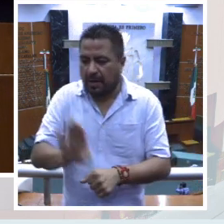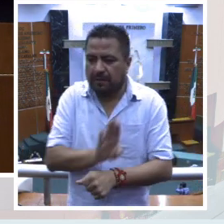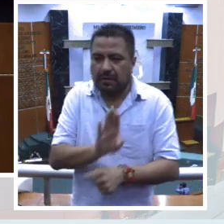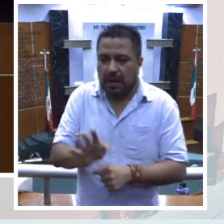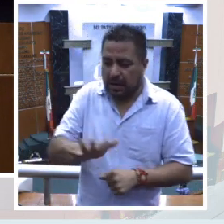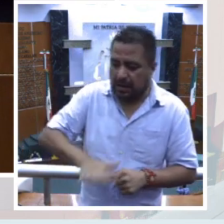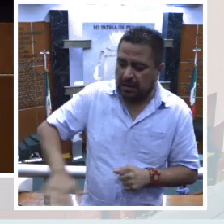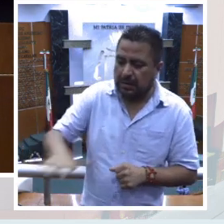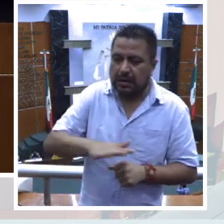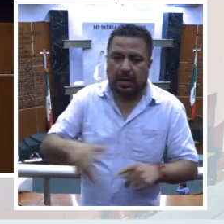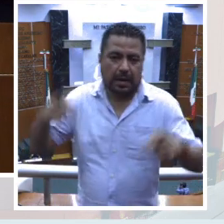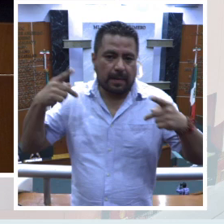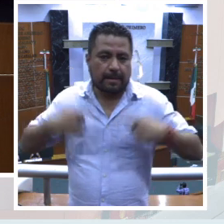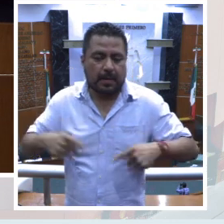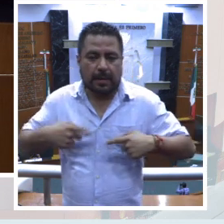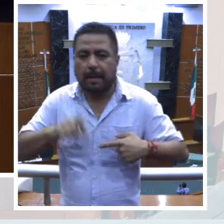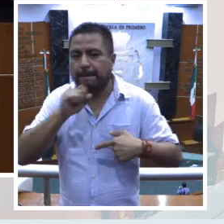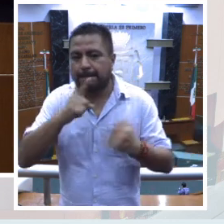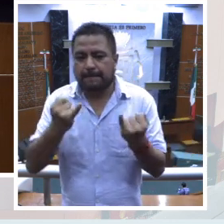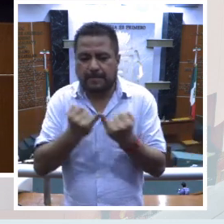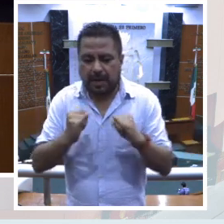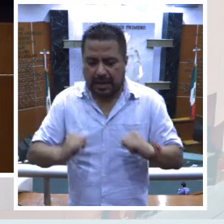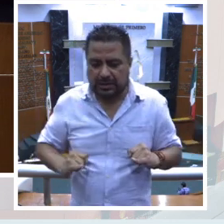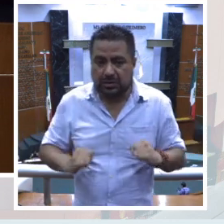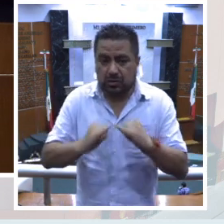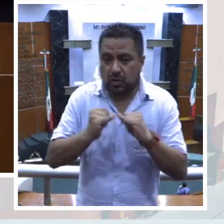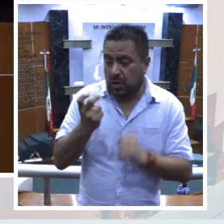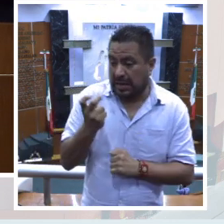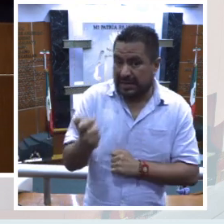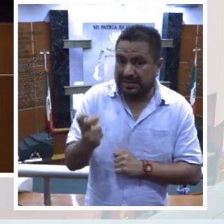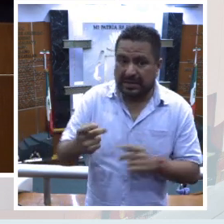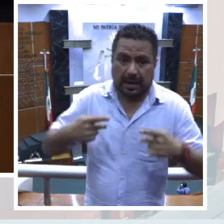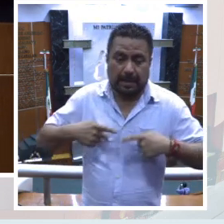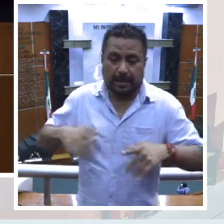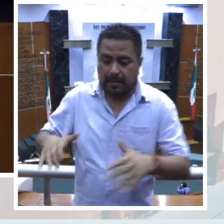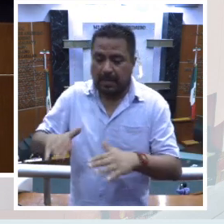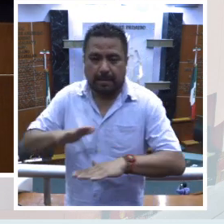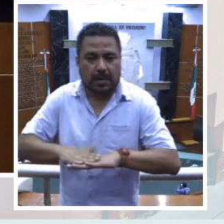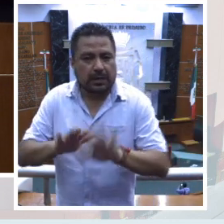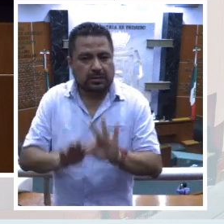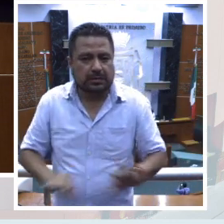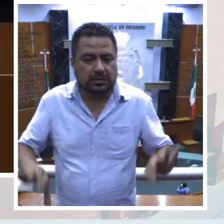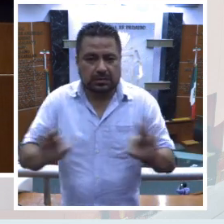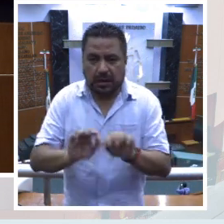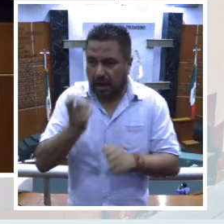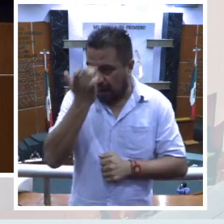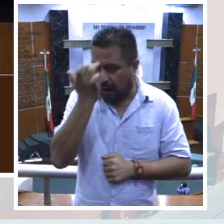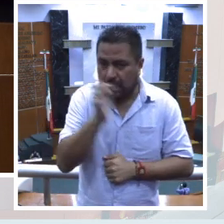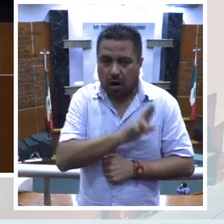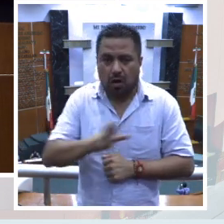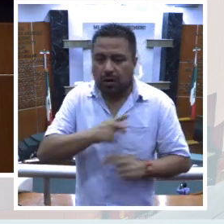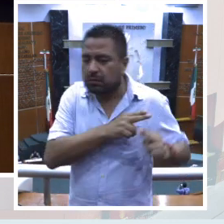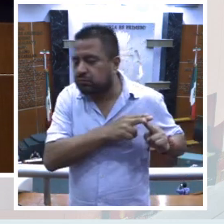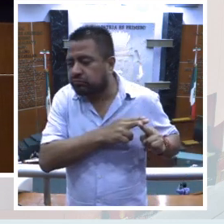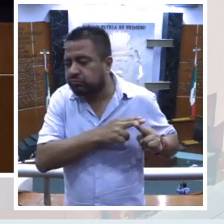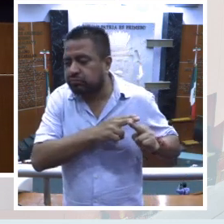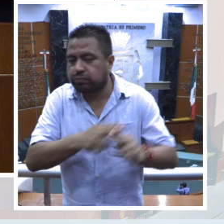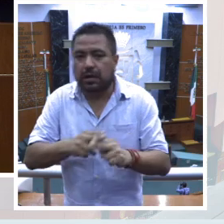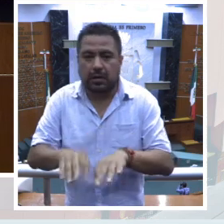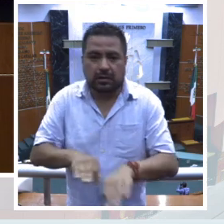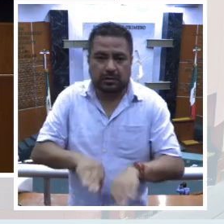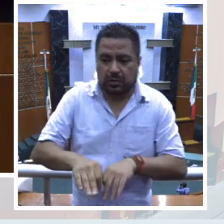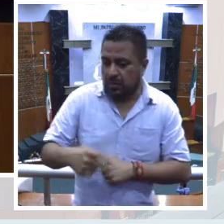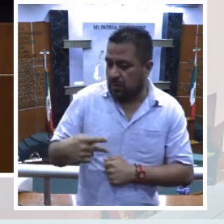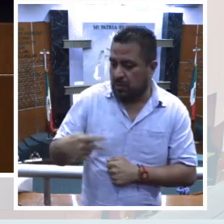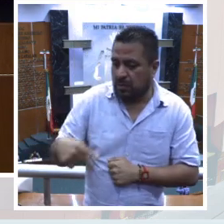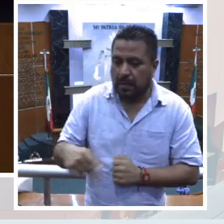gente y de nuestras instituciones a ellos es importante reconocerles su trayectoria y